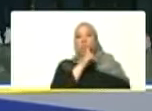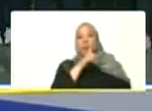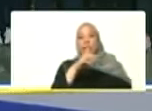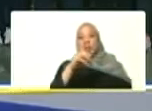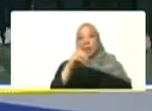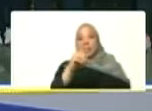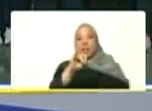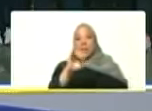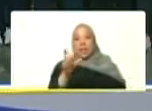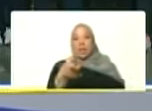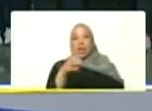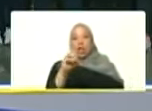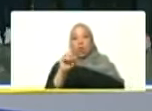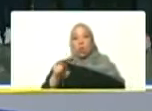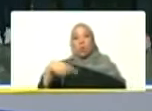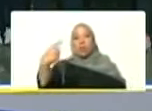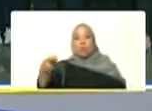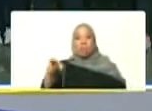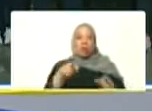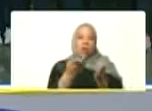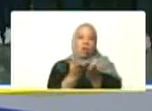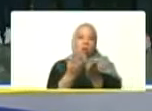Después viene el Chocolate.